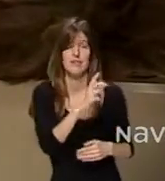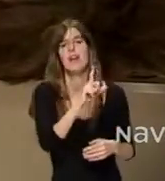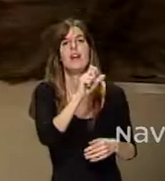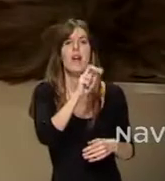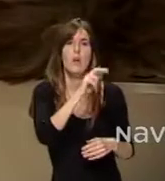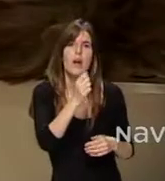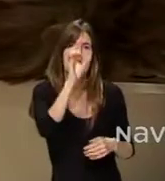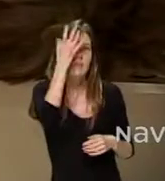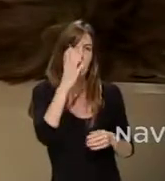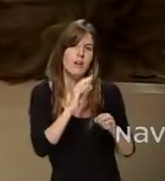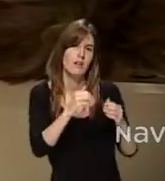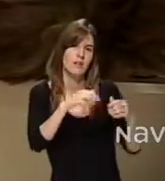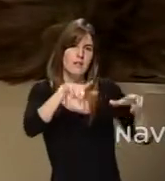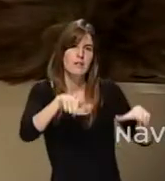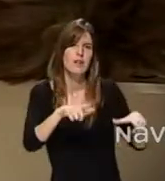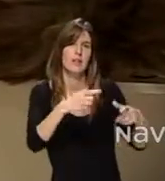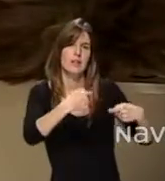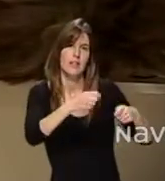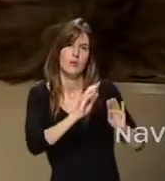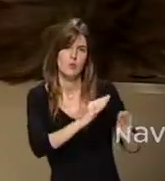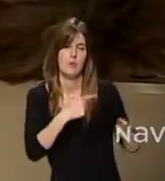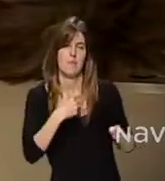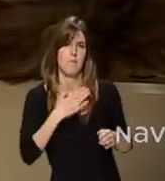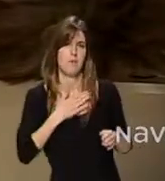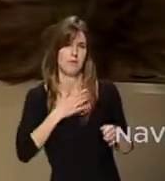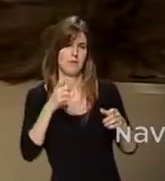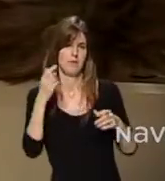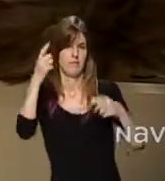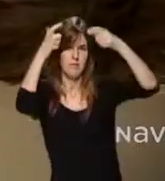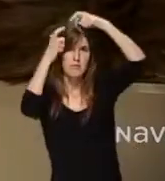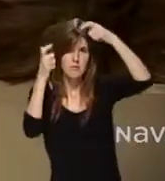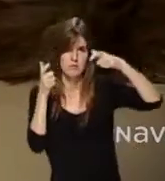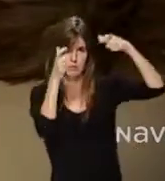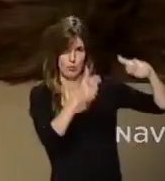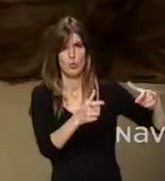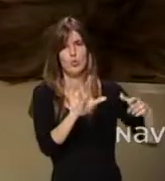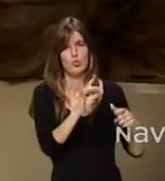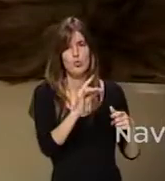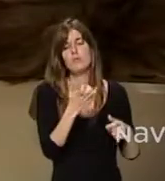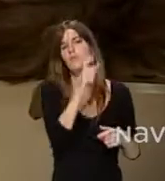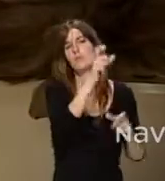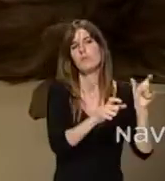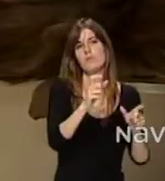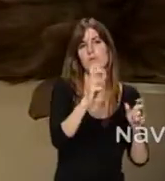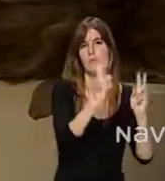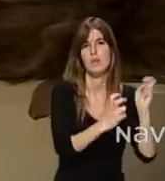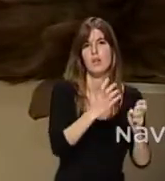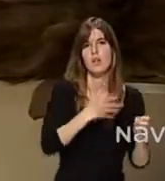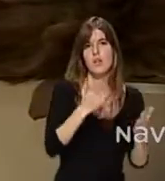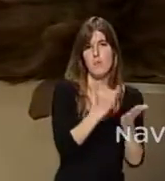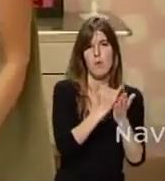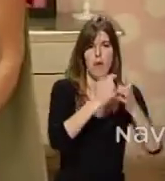propusieron dejar aquí de forma fija mis diseños. Y si alguien viene aquí, se los quiere probar y no le hace falta